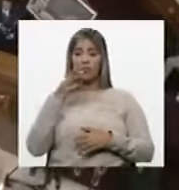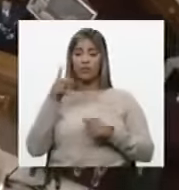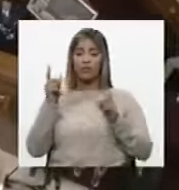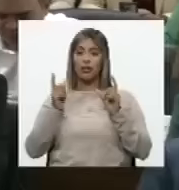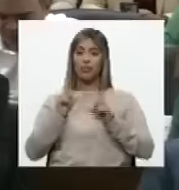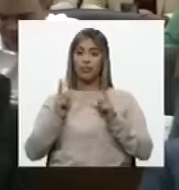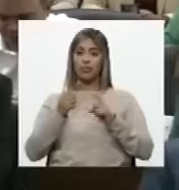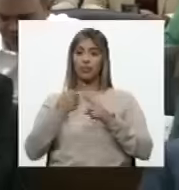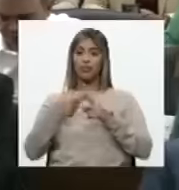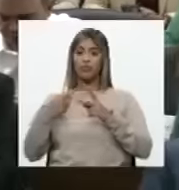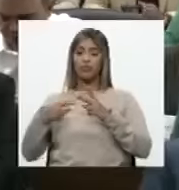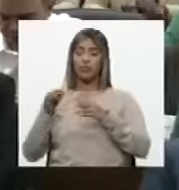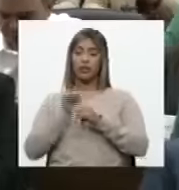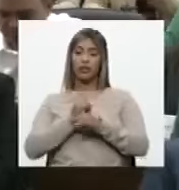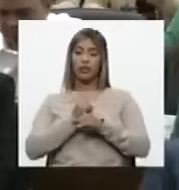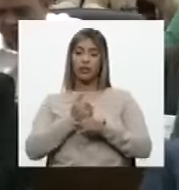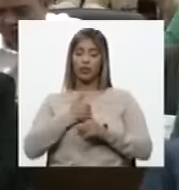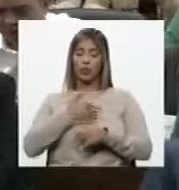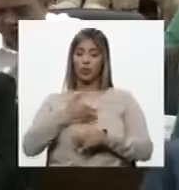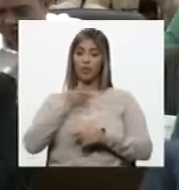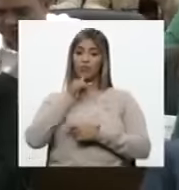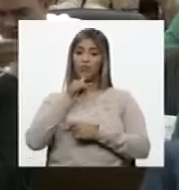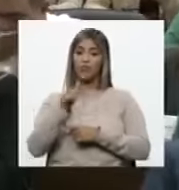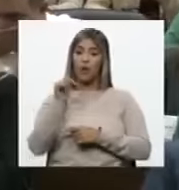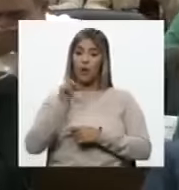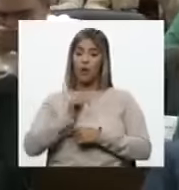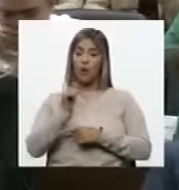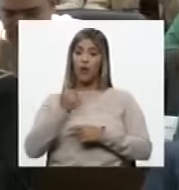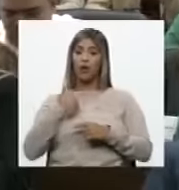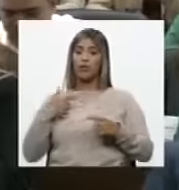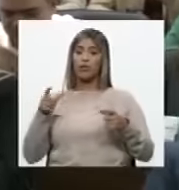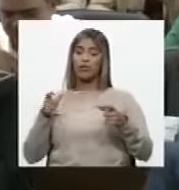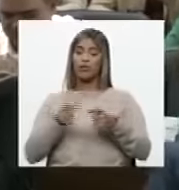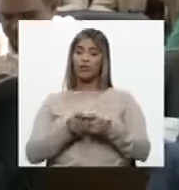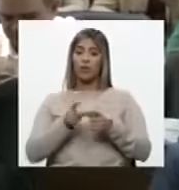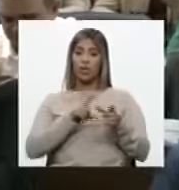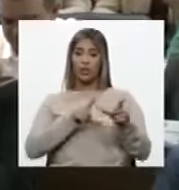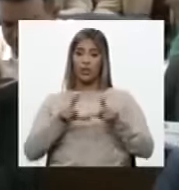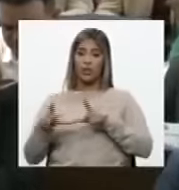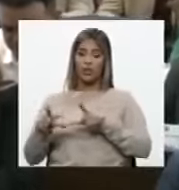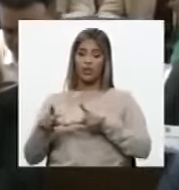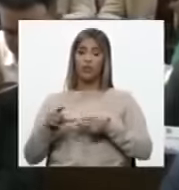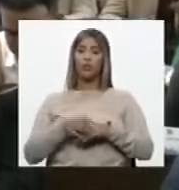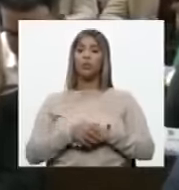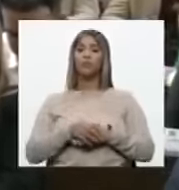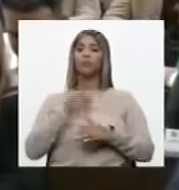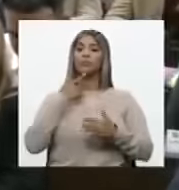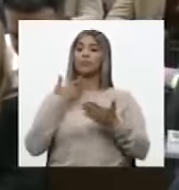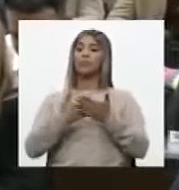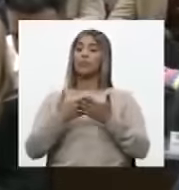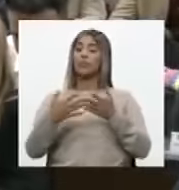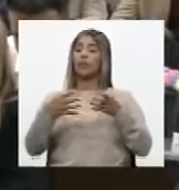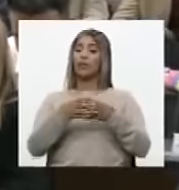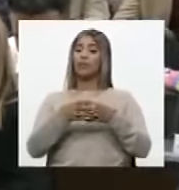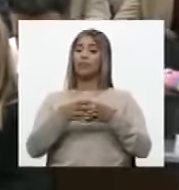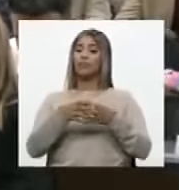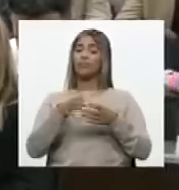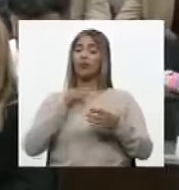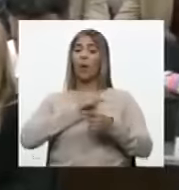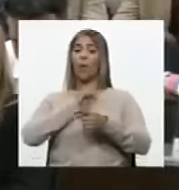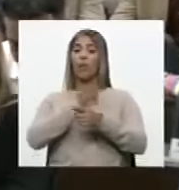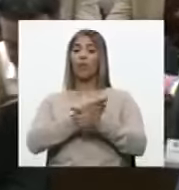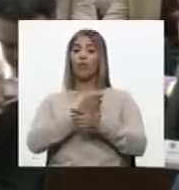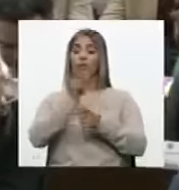comunicación. Quiero informar que el día de hoy tuvimos una reunión, el Comité de Postulaciones del Poder